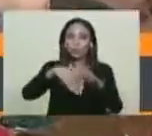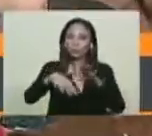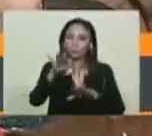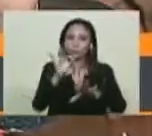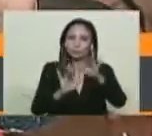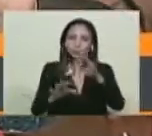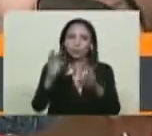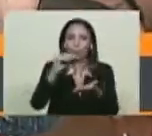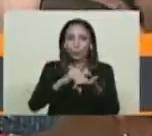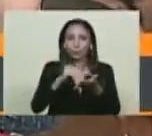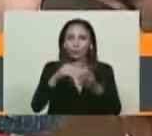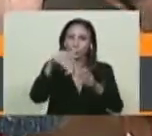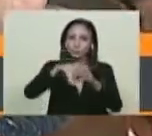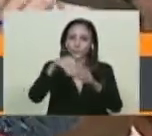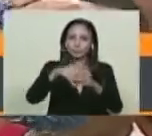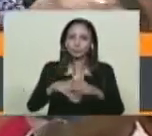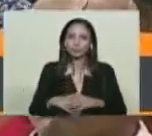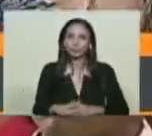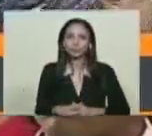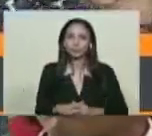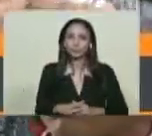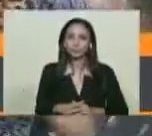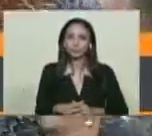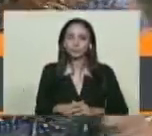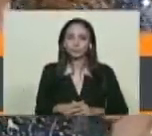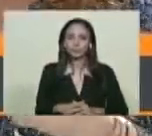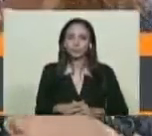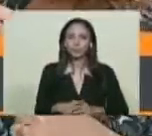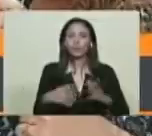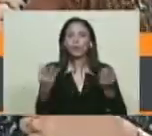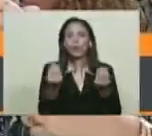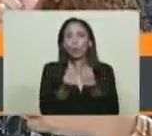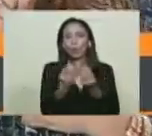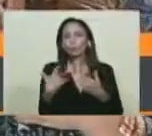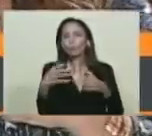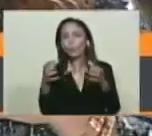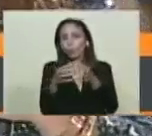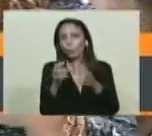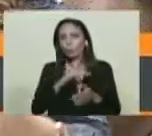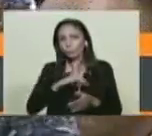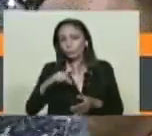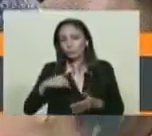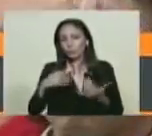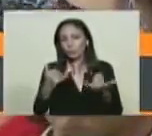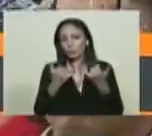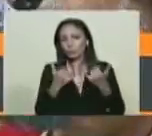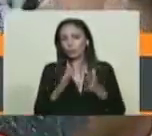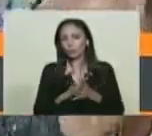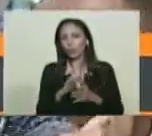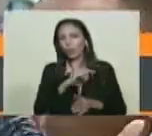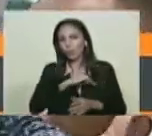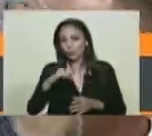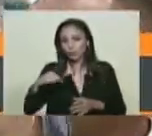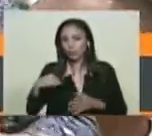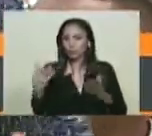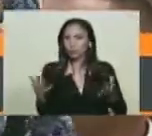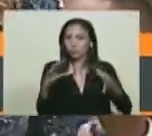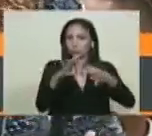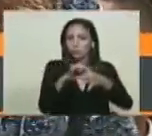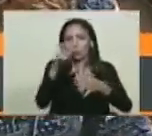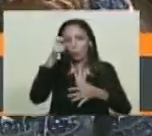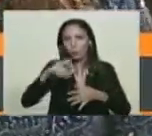los que van para la reelección, junto con nosotros, nosotros con ellos, el